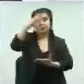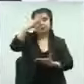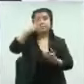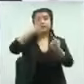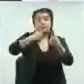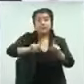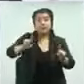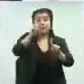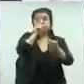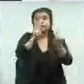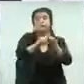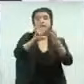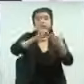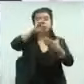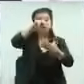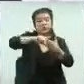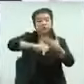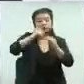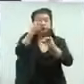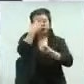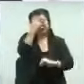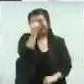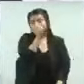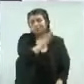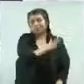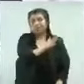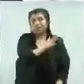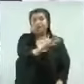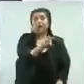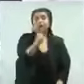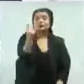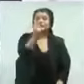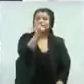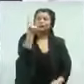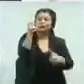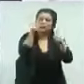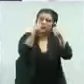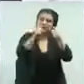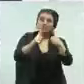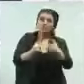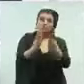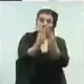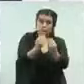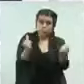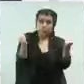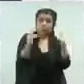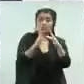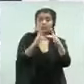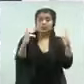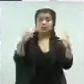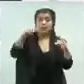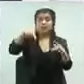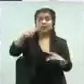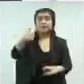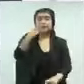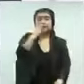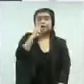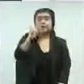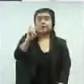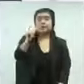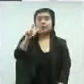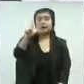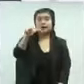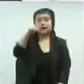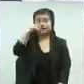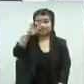pero también hay proyectos tirados, hay proyectos que vale la pena analizar y resolver, como el puente Nahualate, y así otros a